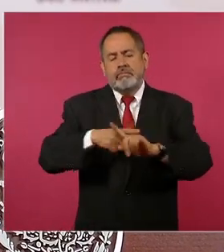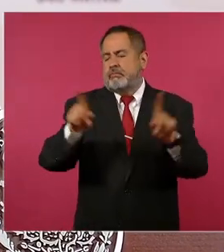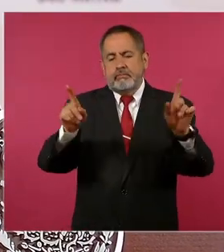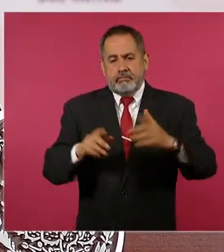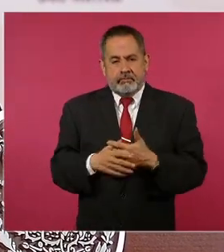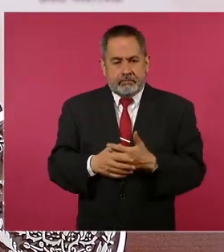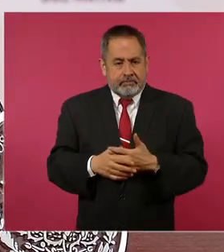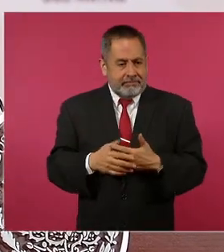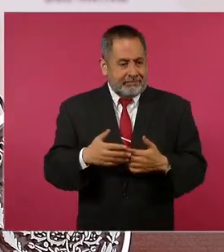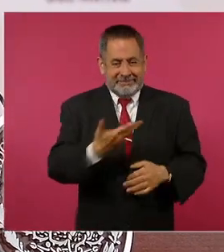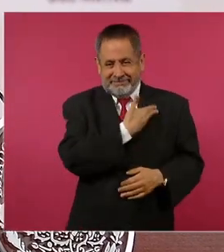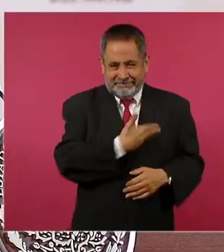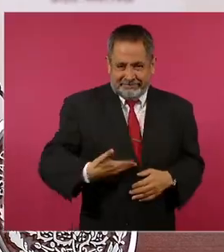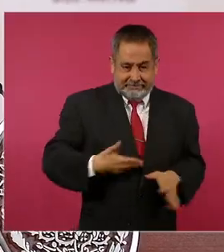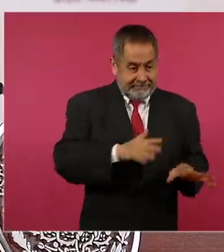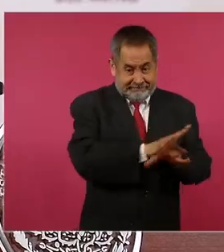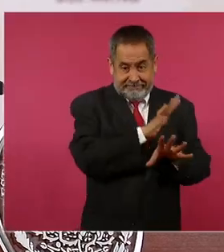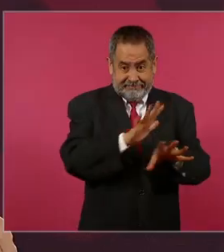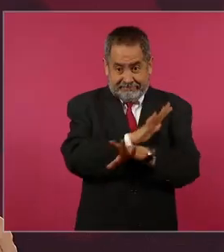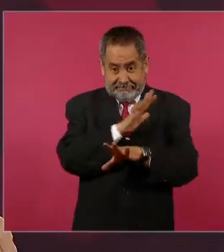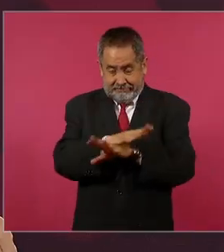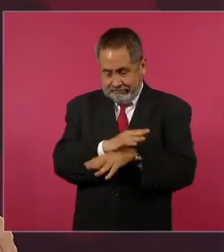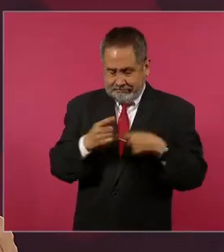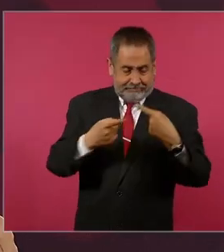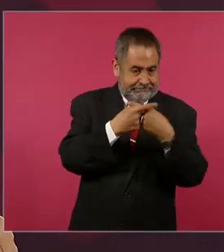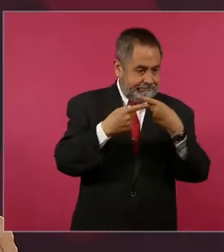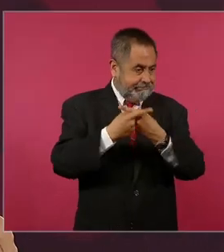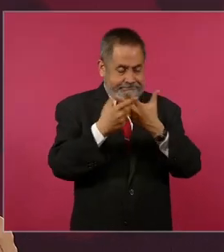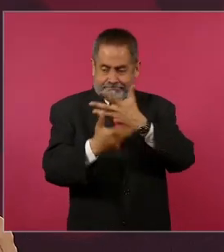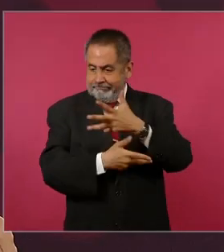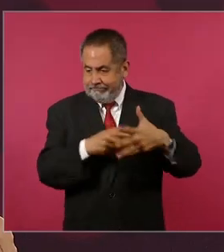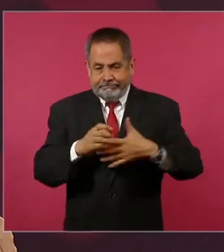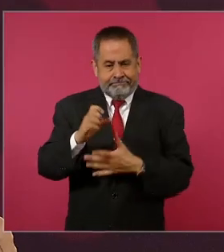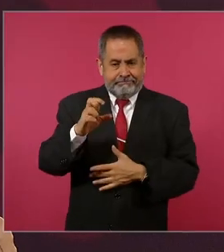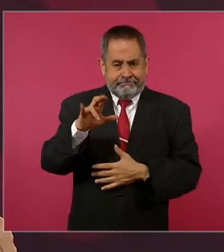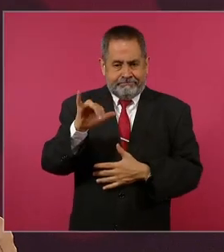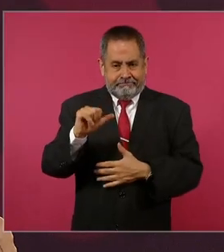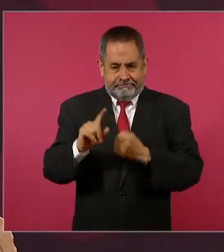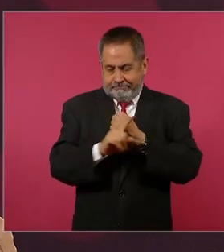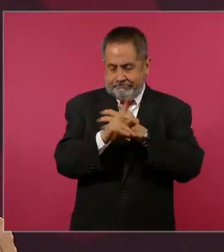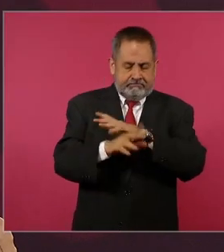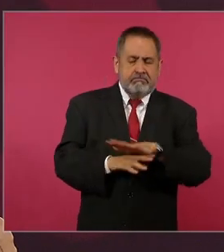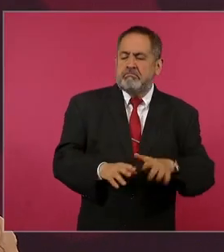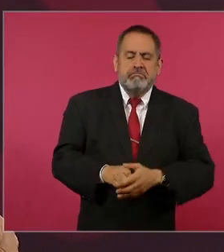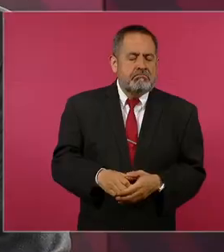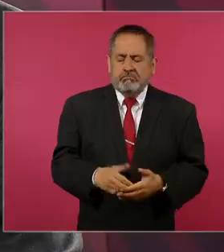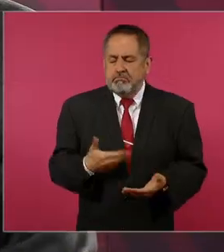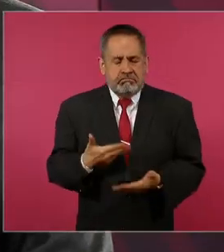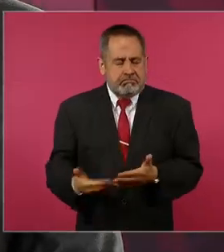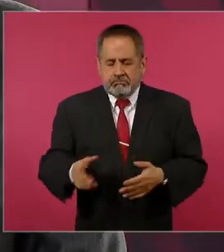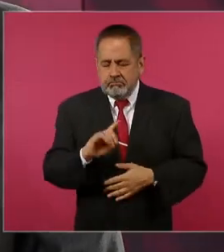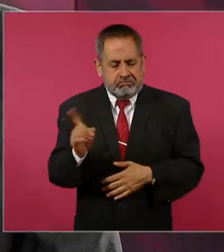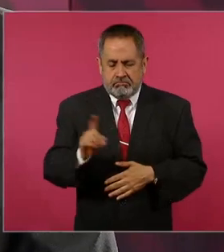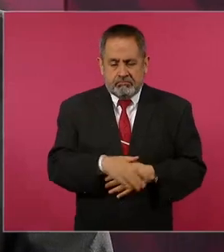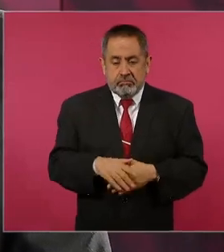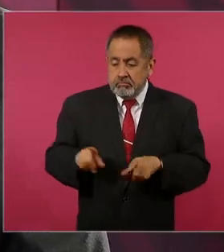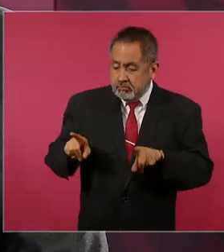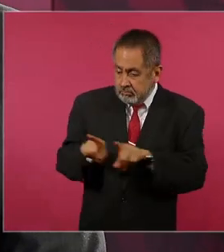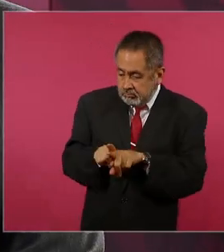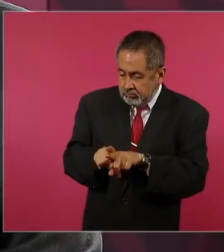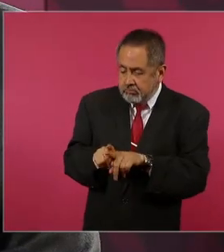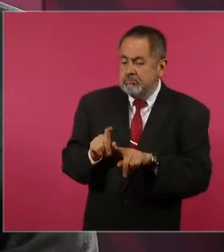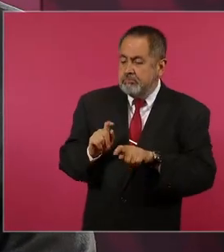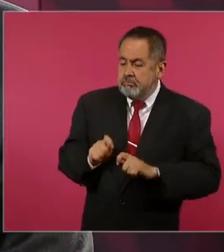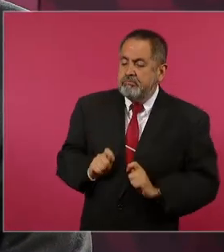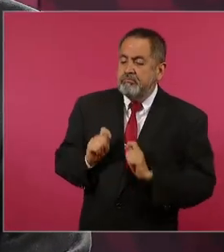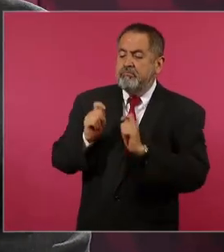que en los cambios se presentaban crisis. Eso no se avizora, no se